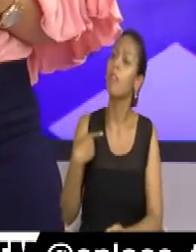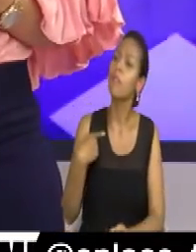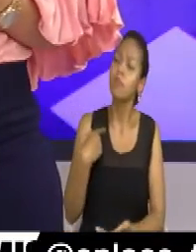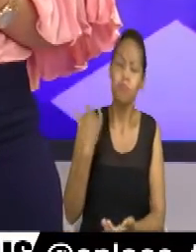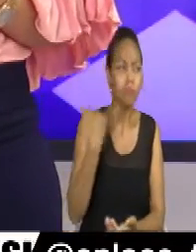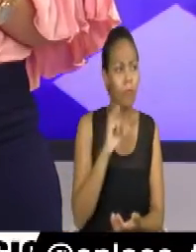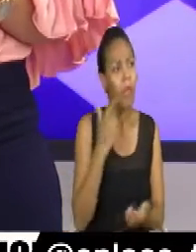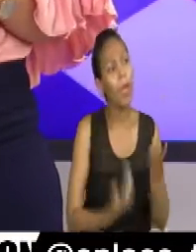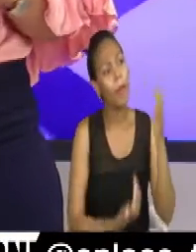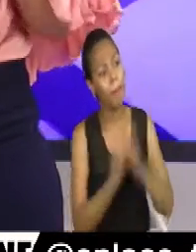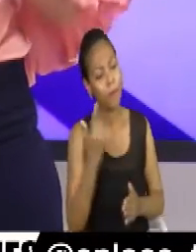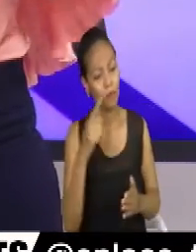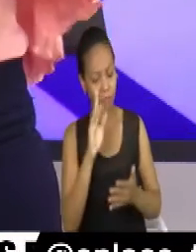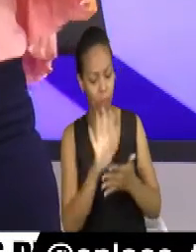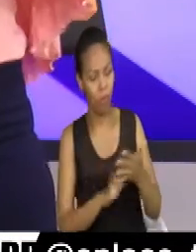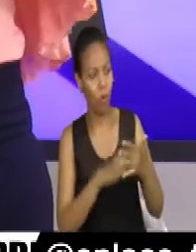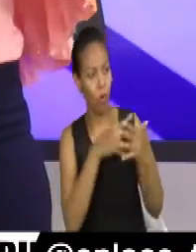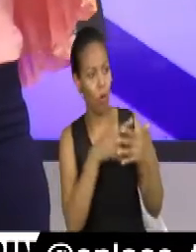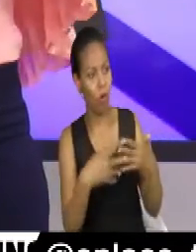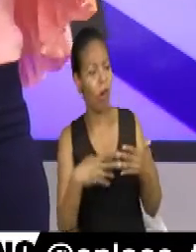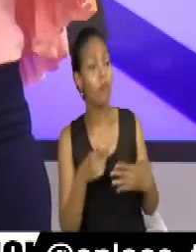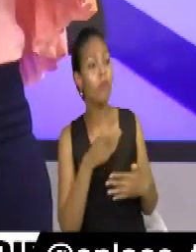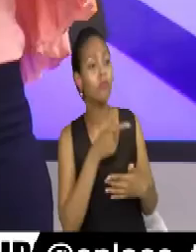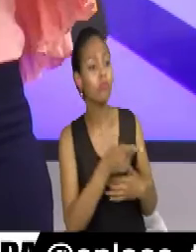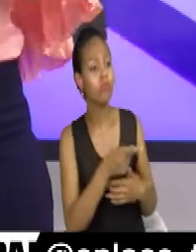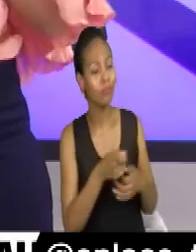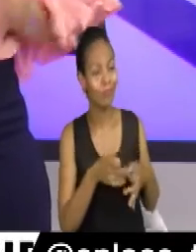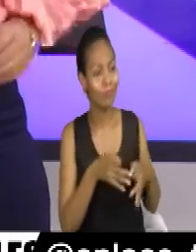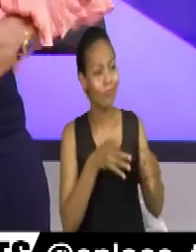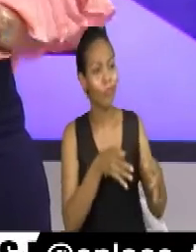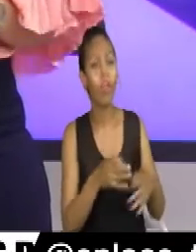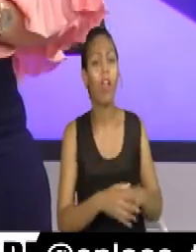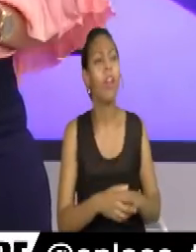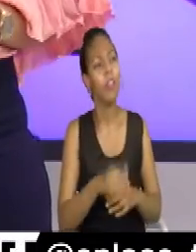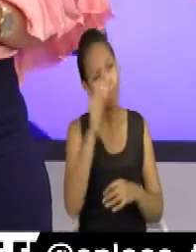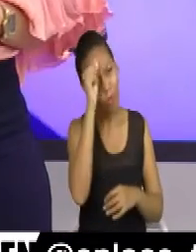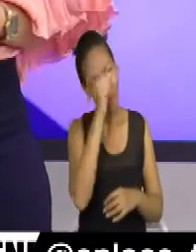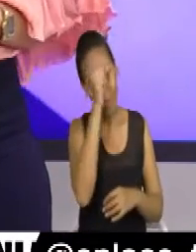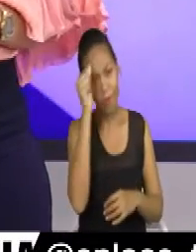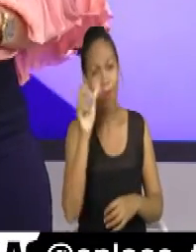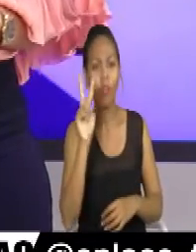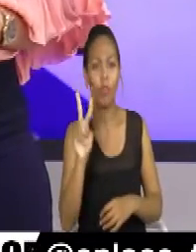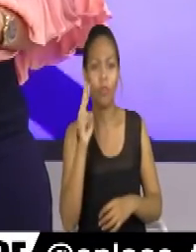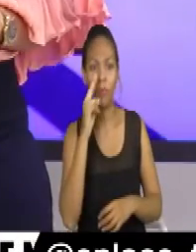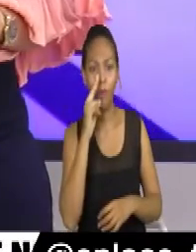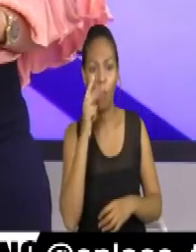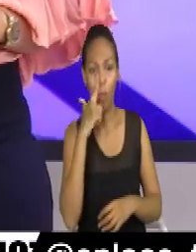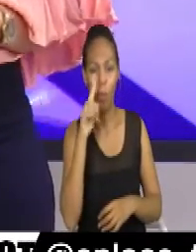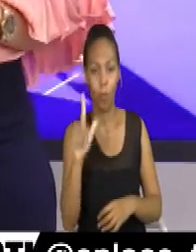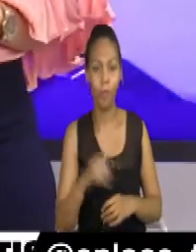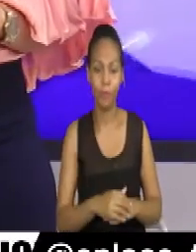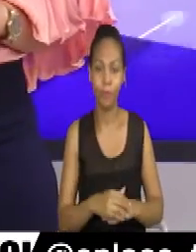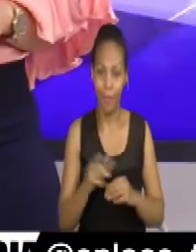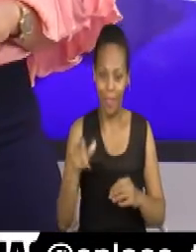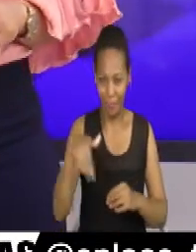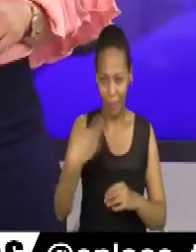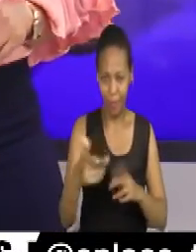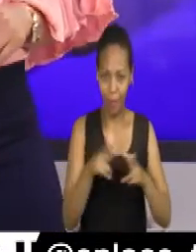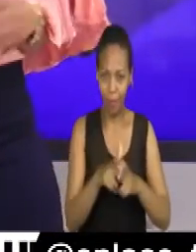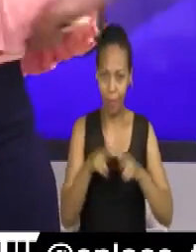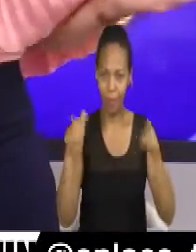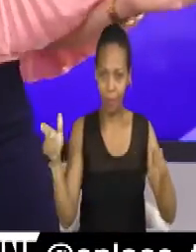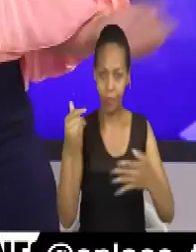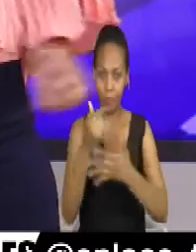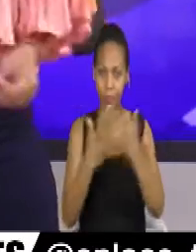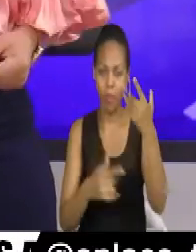con ocasión de lo que será el referendo revocatorio del próximo domingo 2 de julio. En instantes, la ampliación de estas y otras informaciones de su